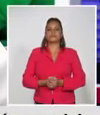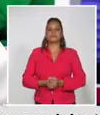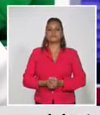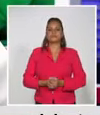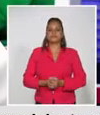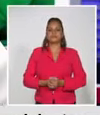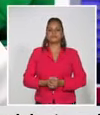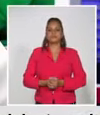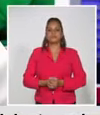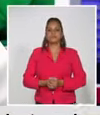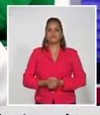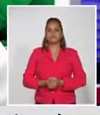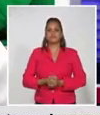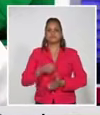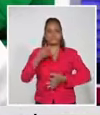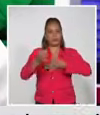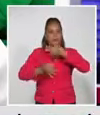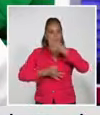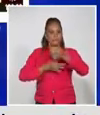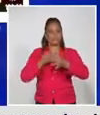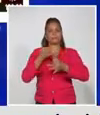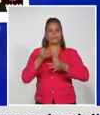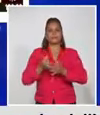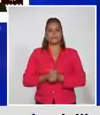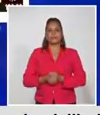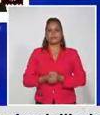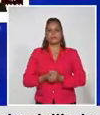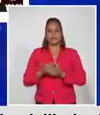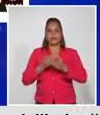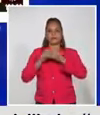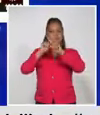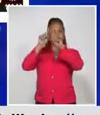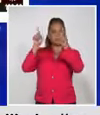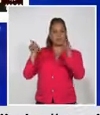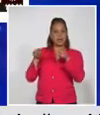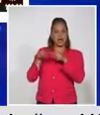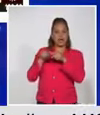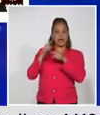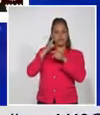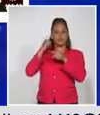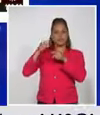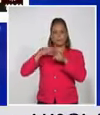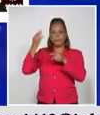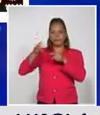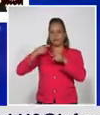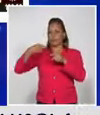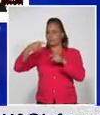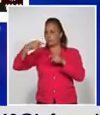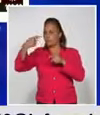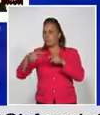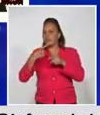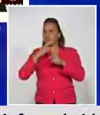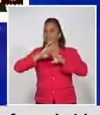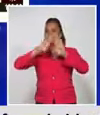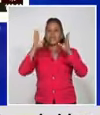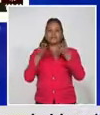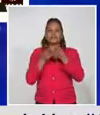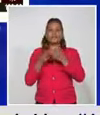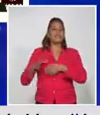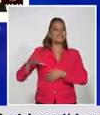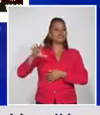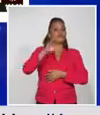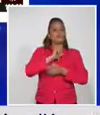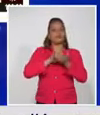De muestras se procesaron, como se puede ver también en el gráfico diariamente, de todas las provincias y el